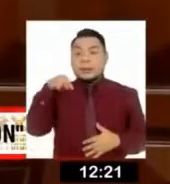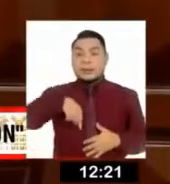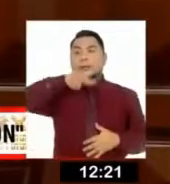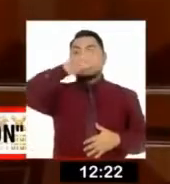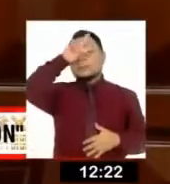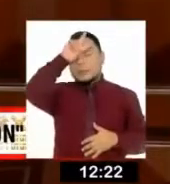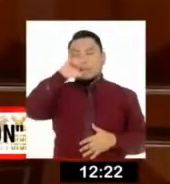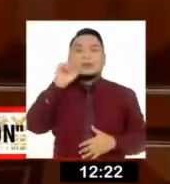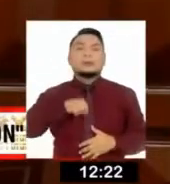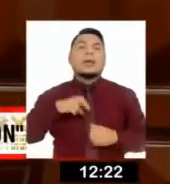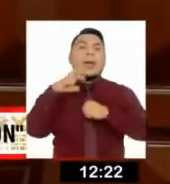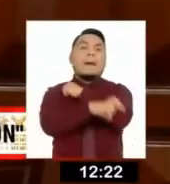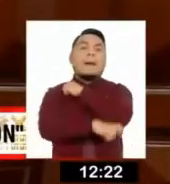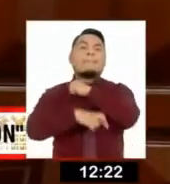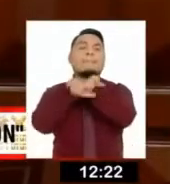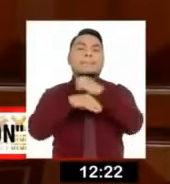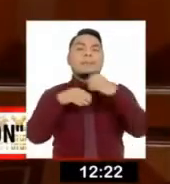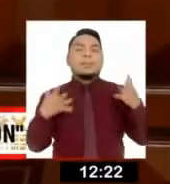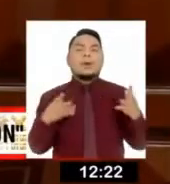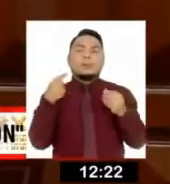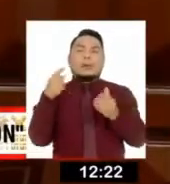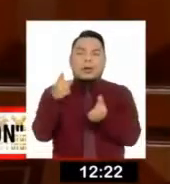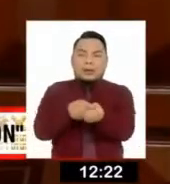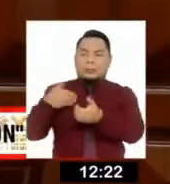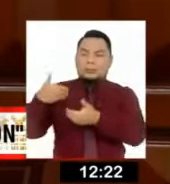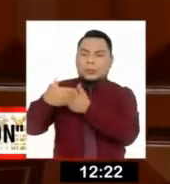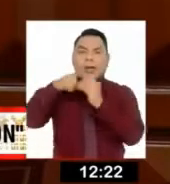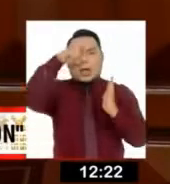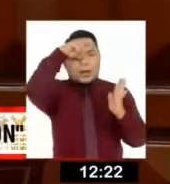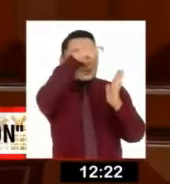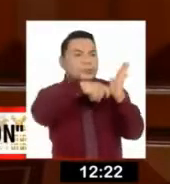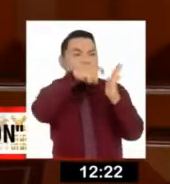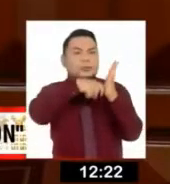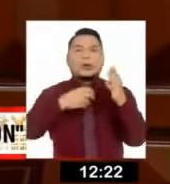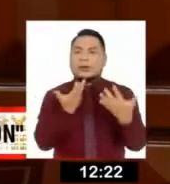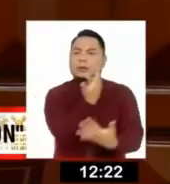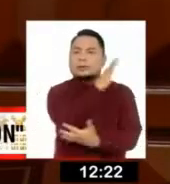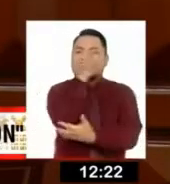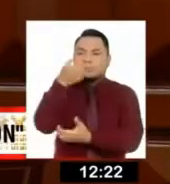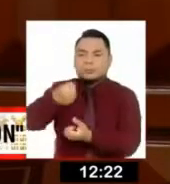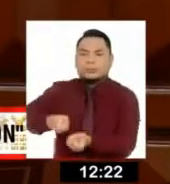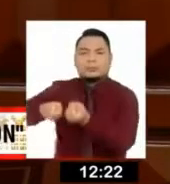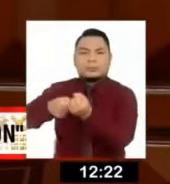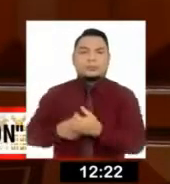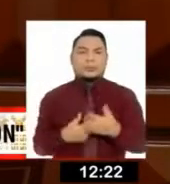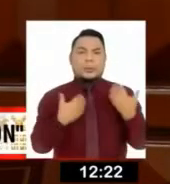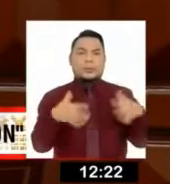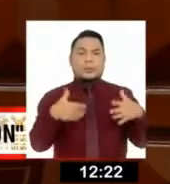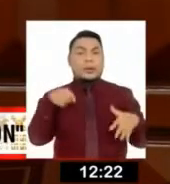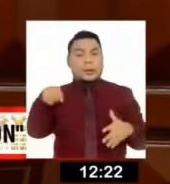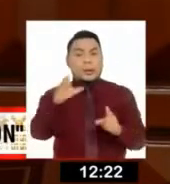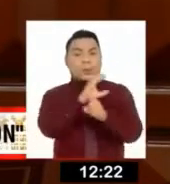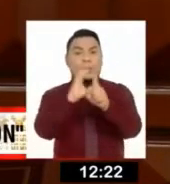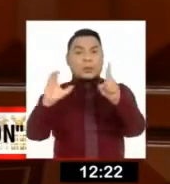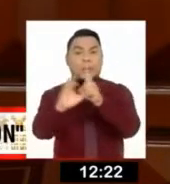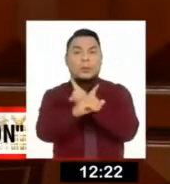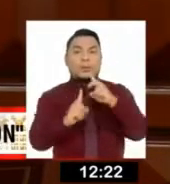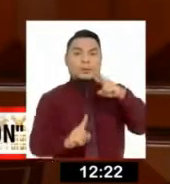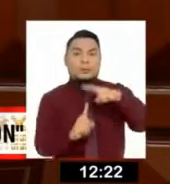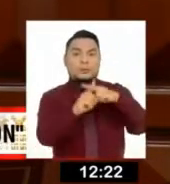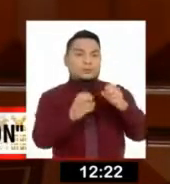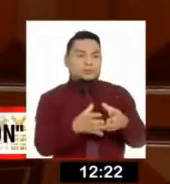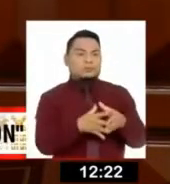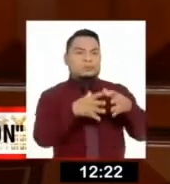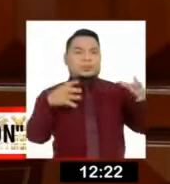Perú es un país de milenaria tradición minera y agrícola. Todas las culturas que florecieron en el territorio nos